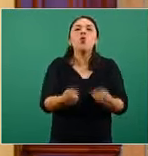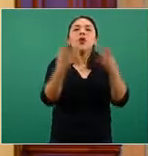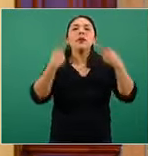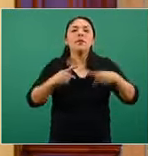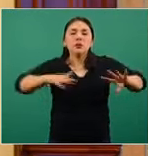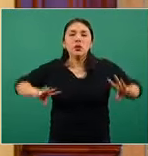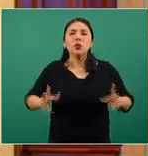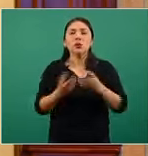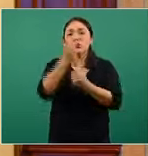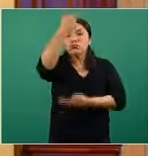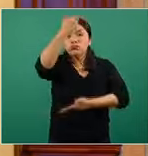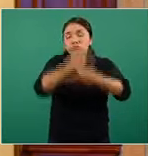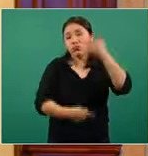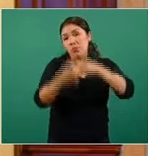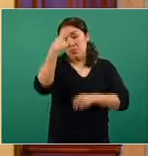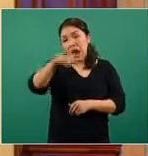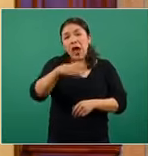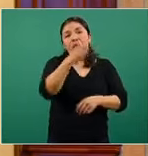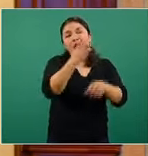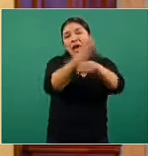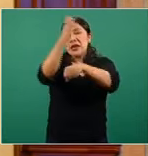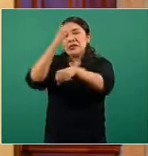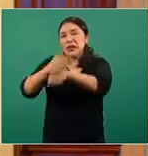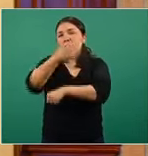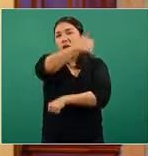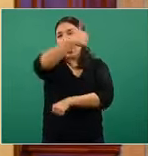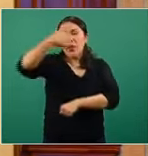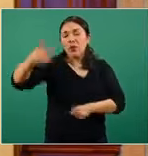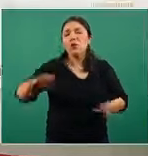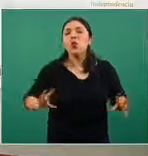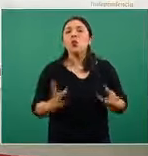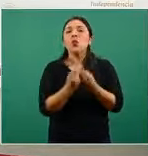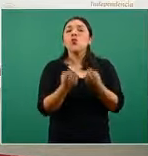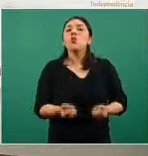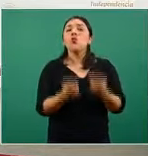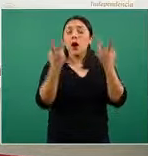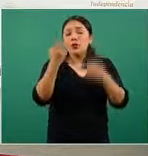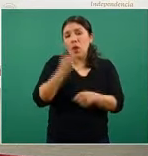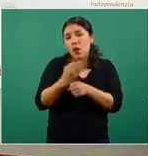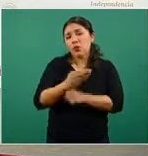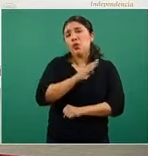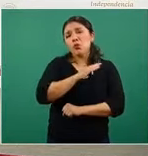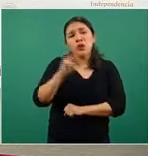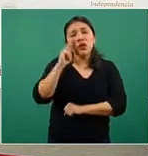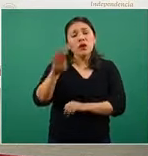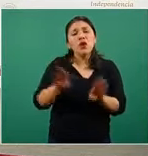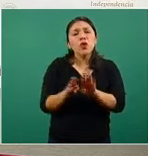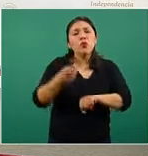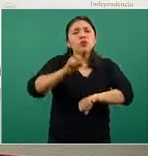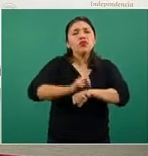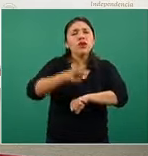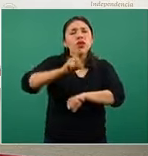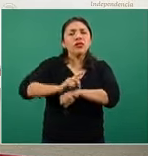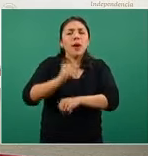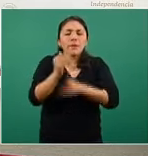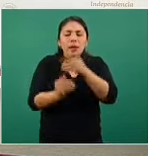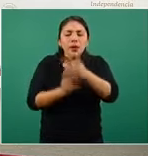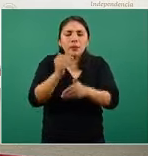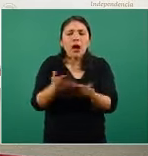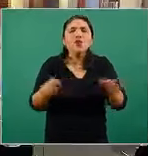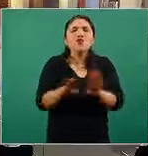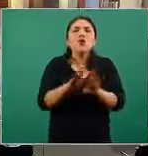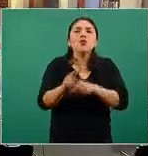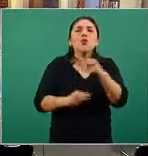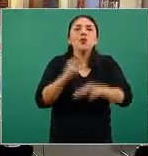total de adultos mayores que hay en cada entidad, y por lo tanto podemos entonces estar midiendo día con día cuál es el avance en